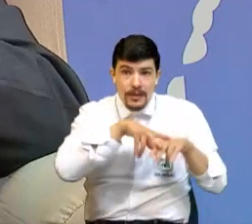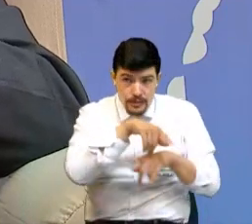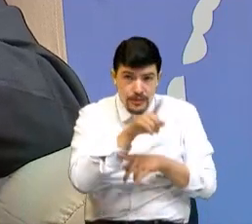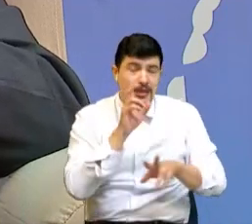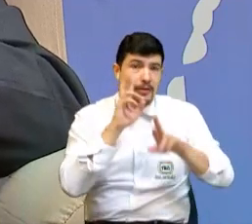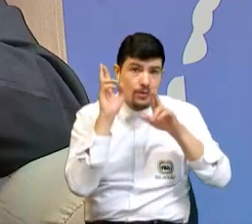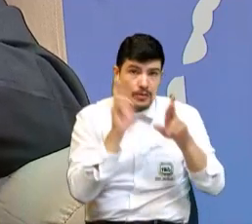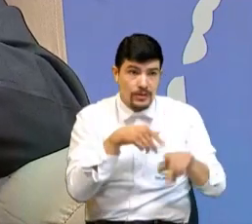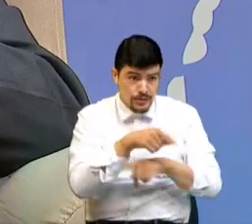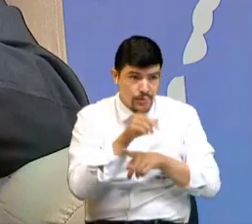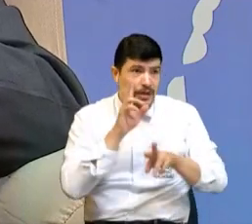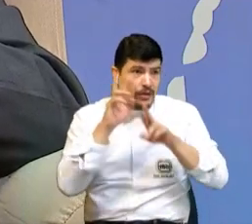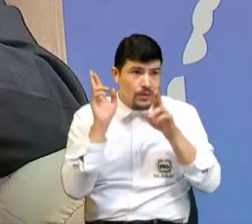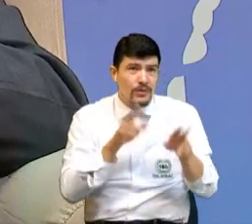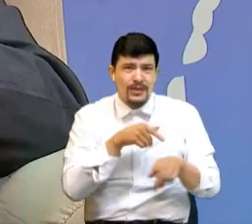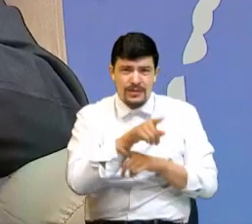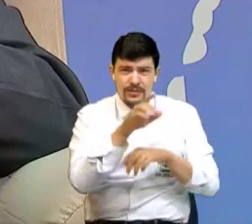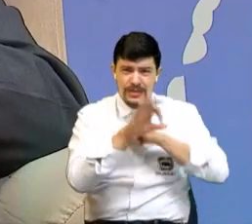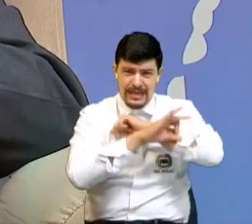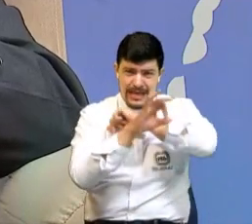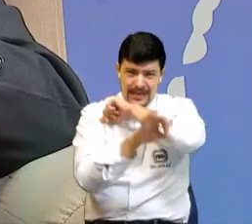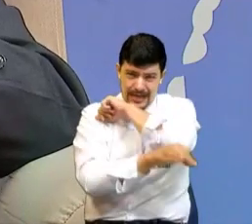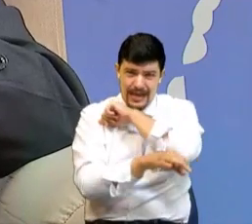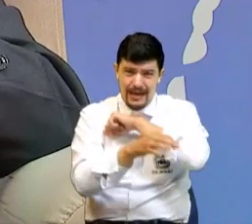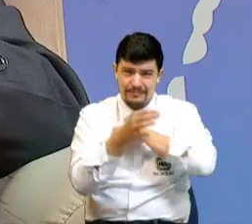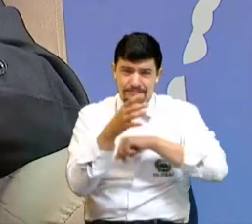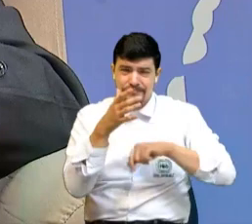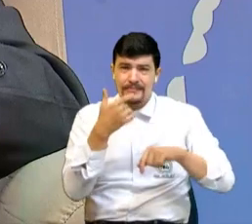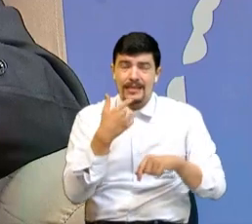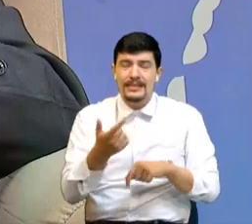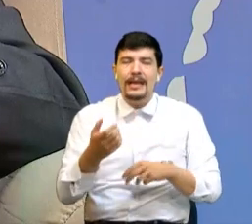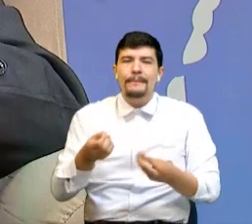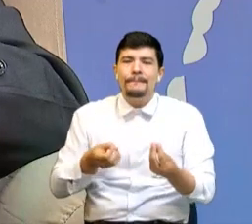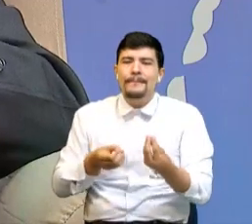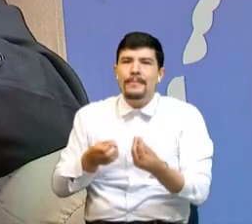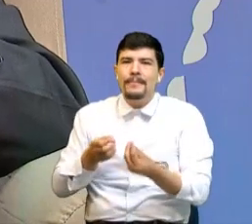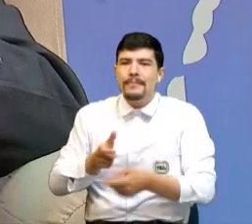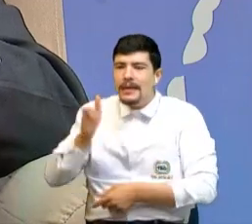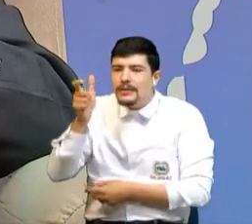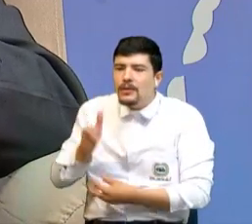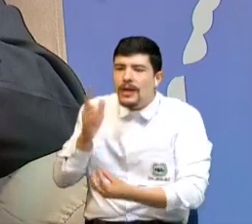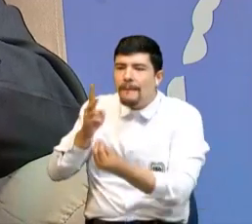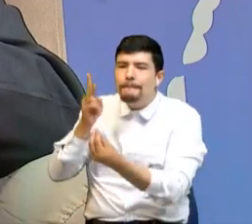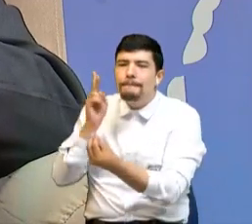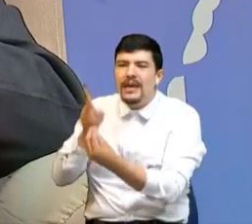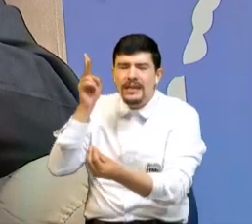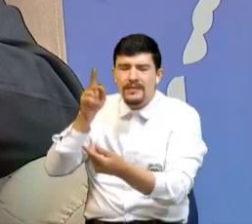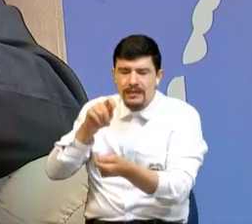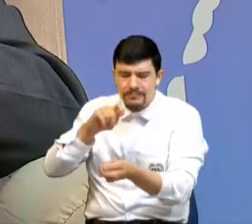determinado la psiquiatría forense, el abusado se convierte